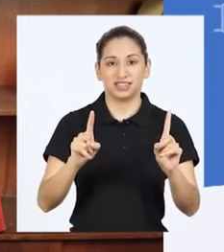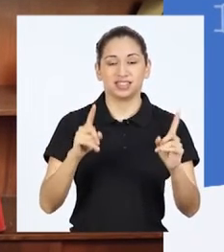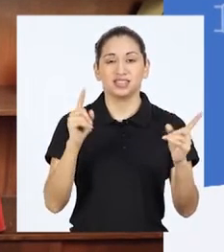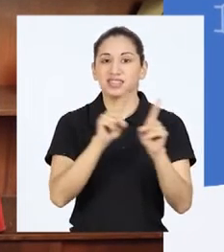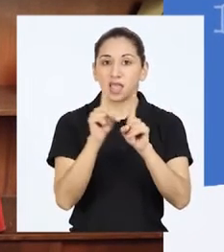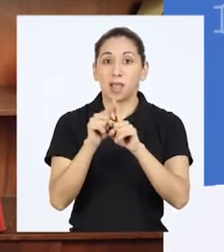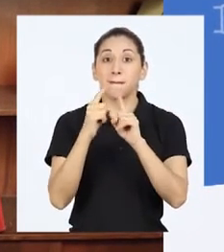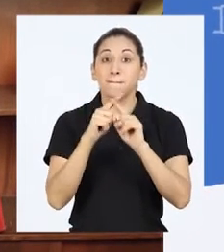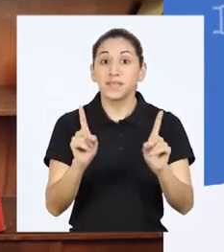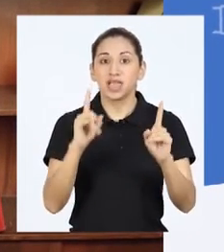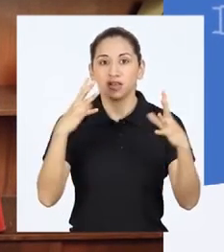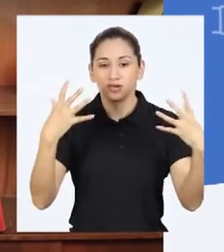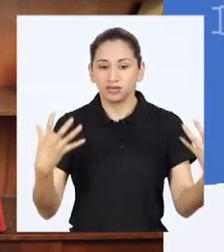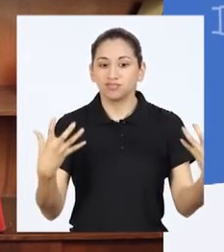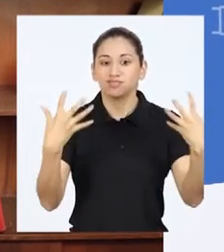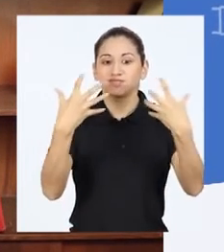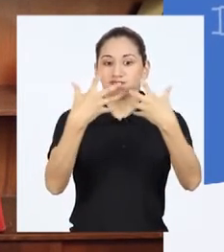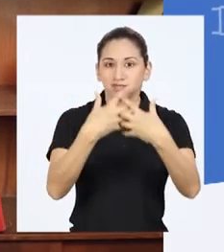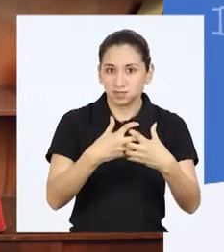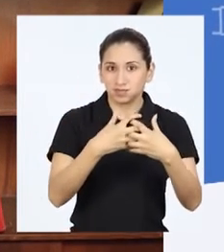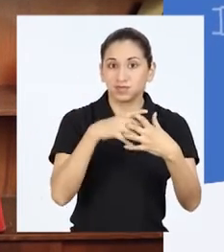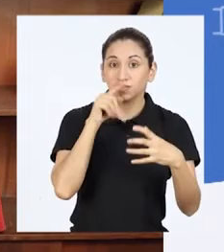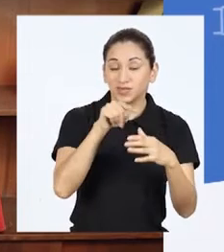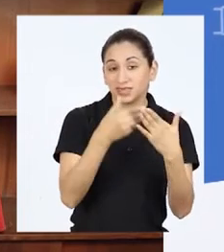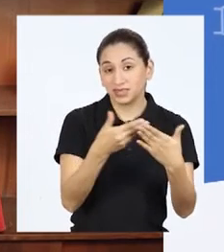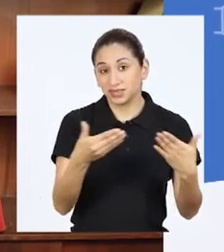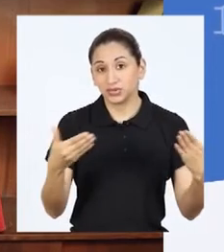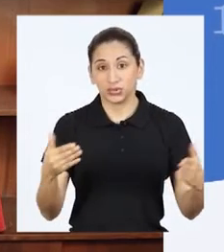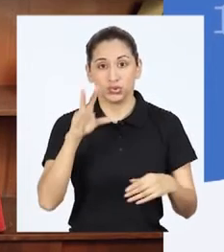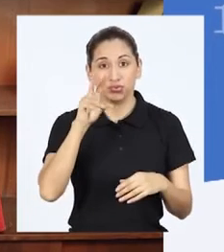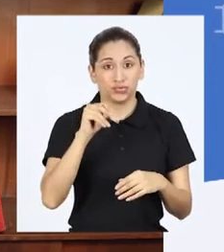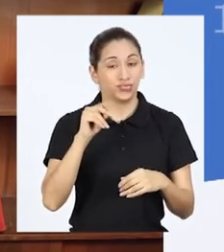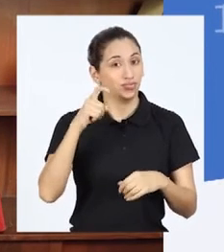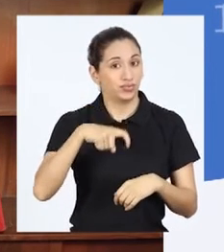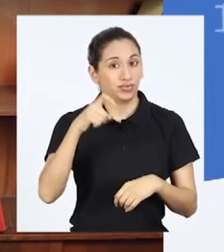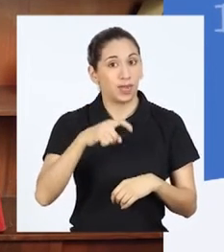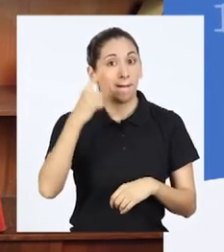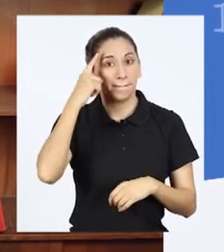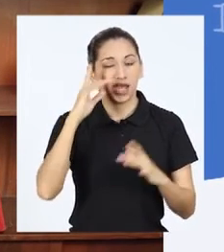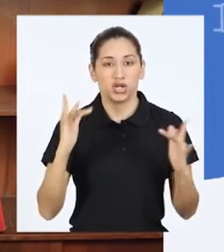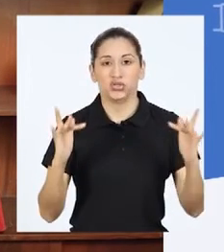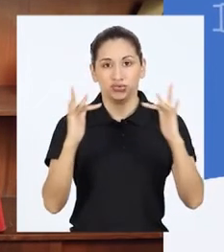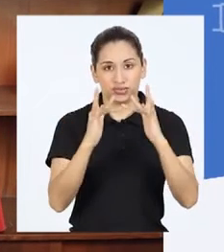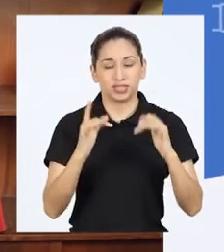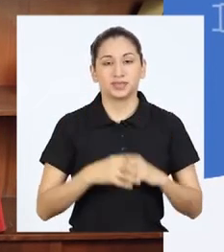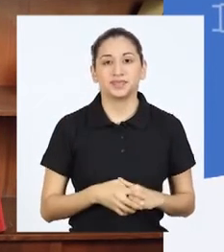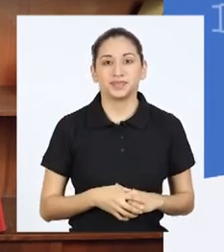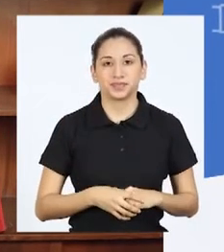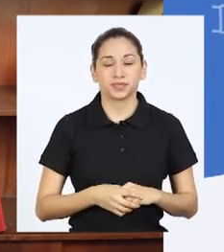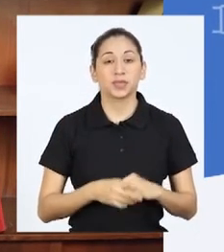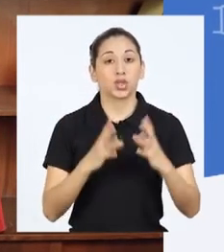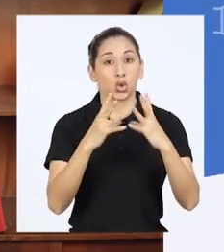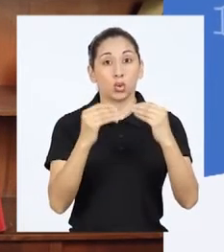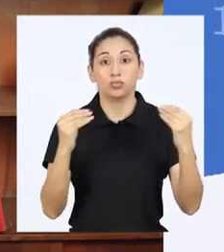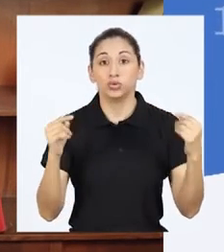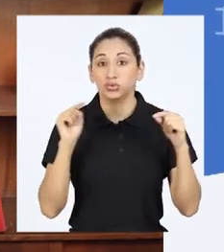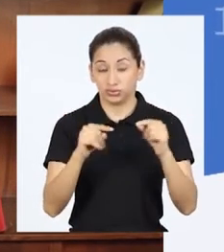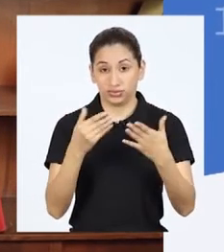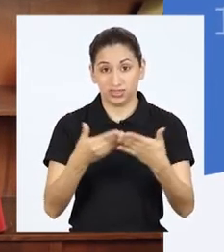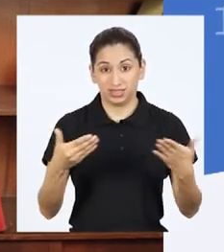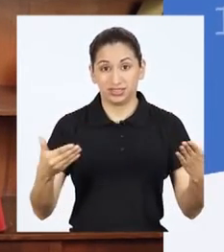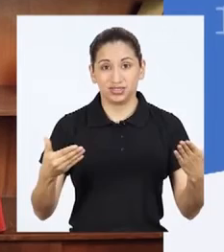Asociar y conectar aquellas cosas que no necesariamente están conectadas. Muchos de los